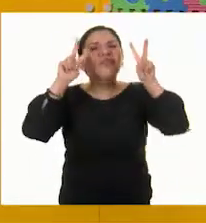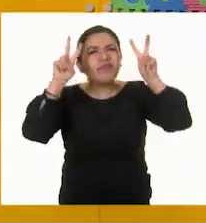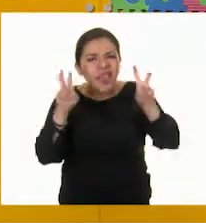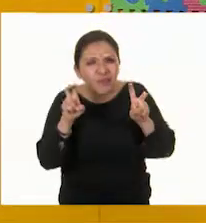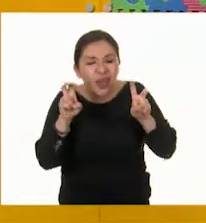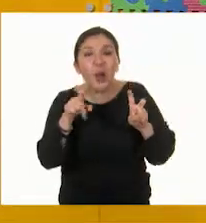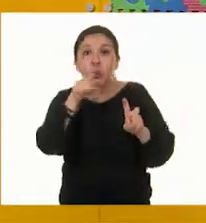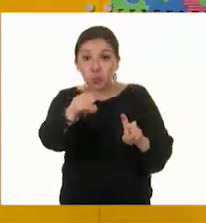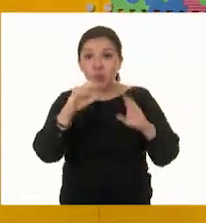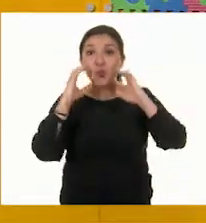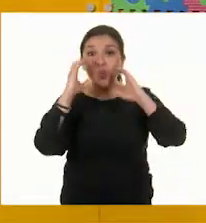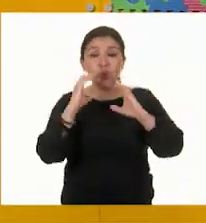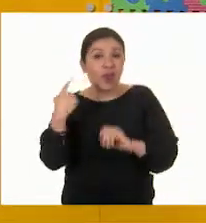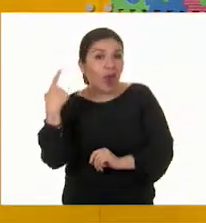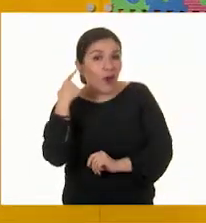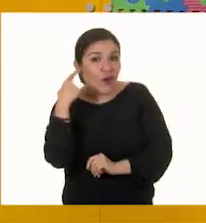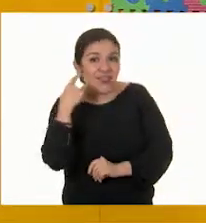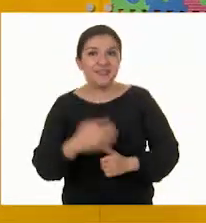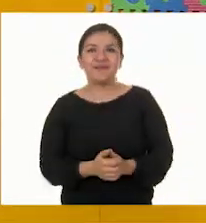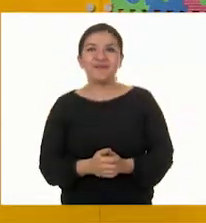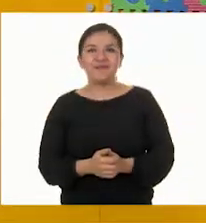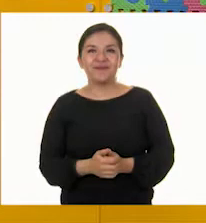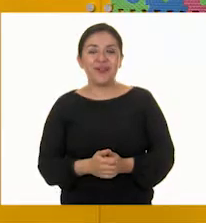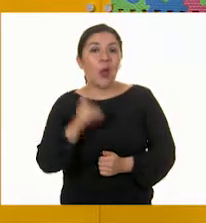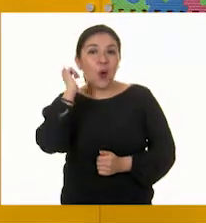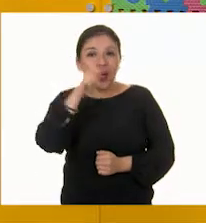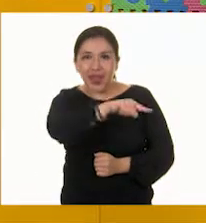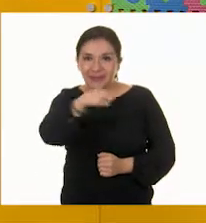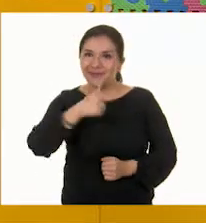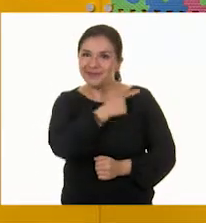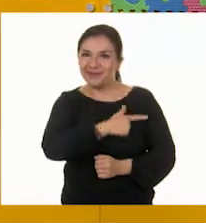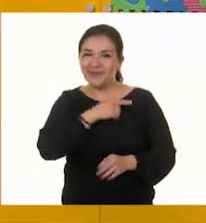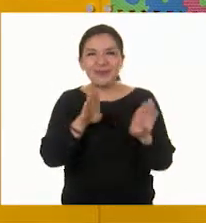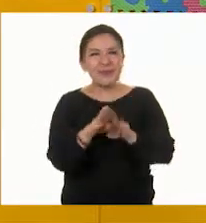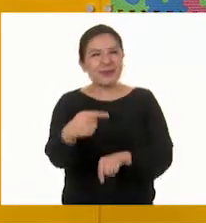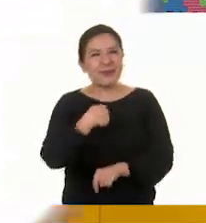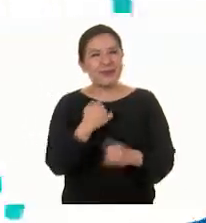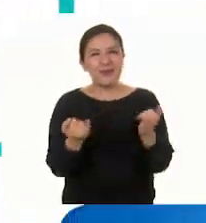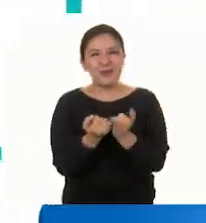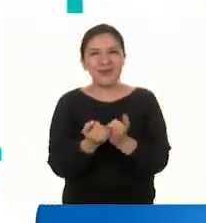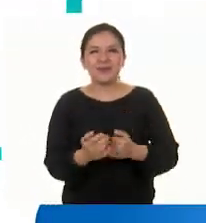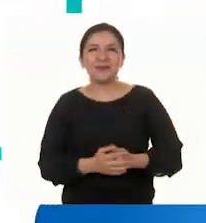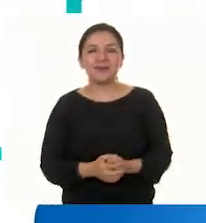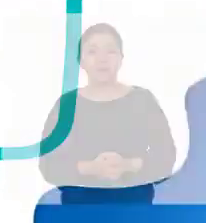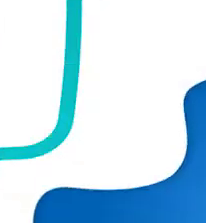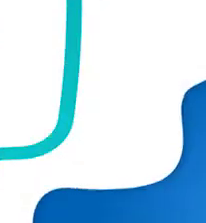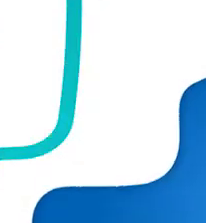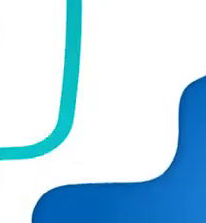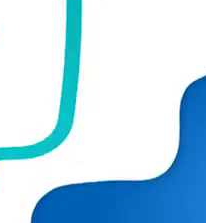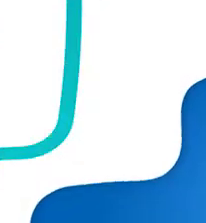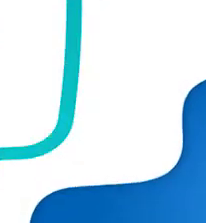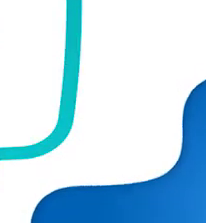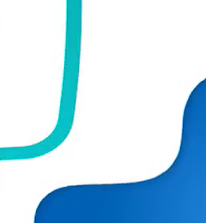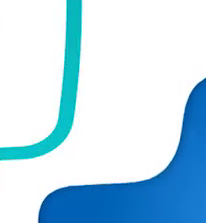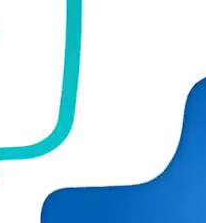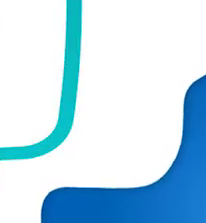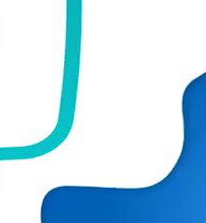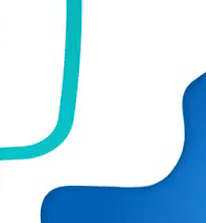fue, cuidemos nuestro oído. Esperamos que lo hayan disfrutado tanto como nosotros.